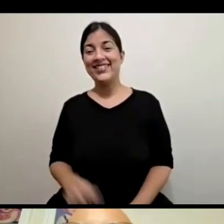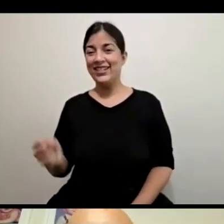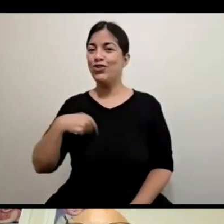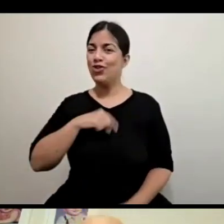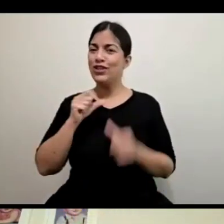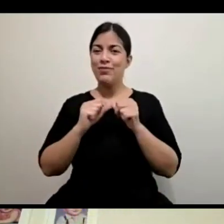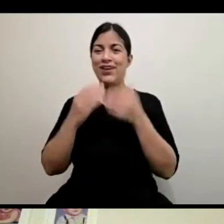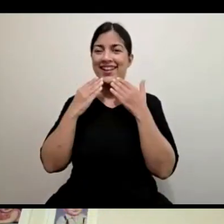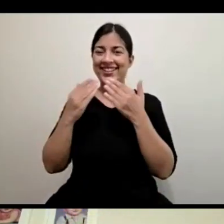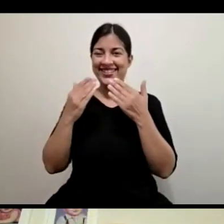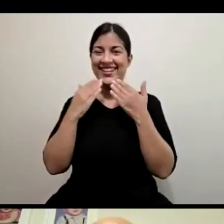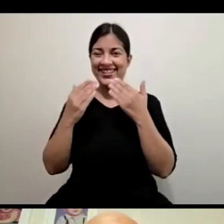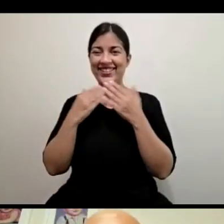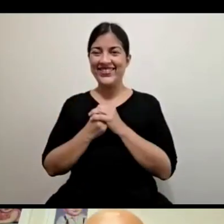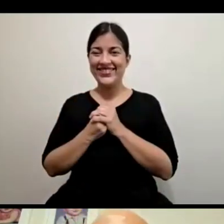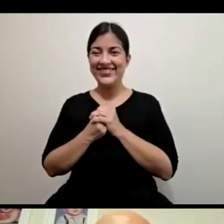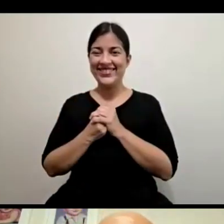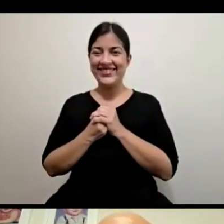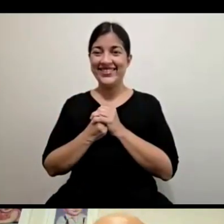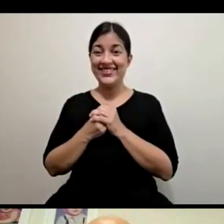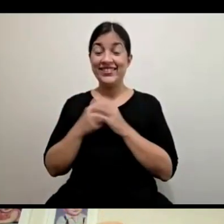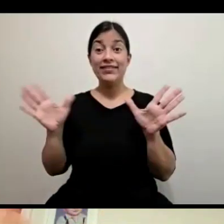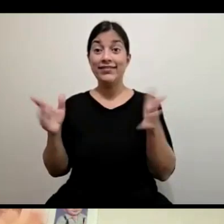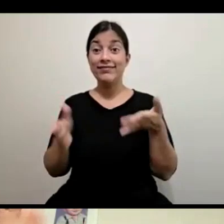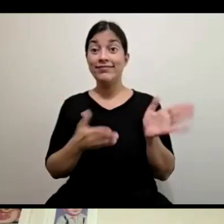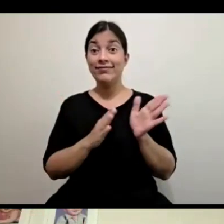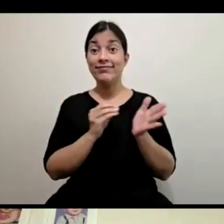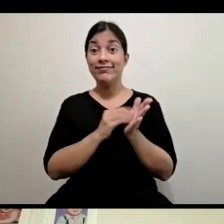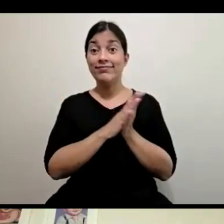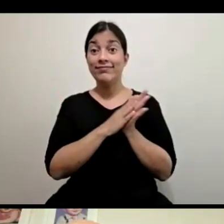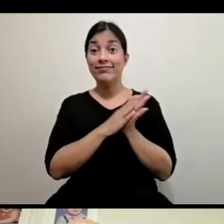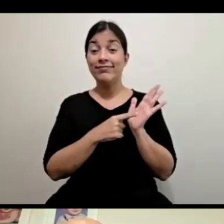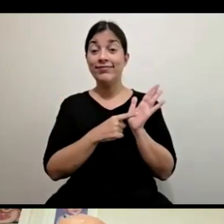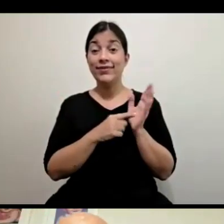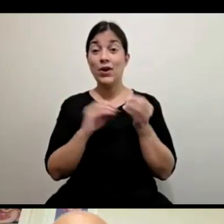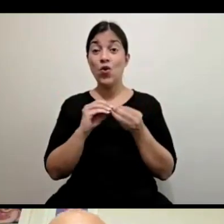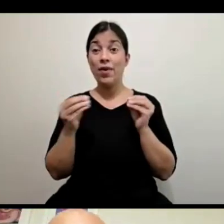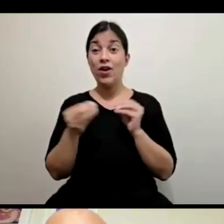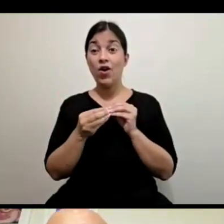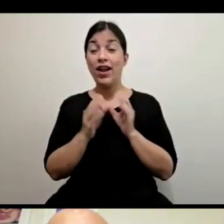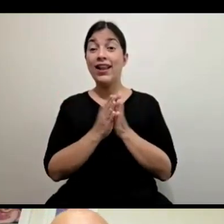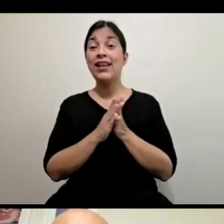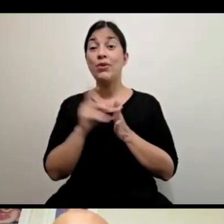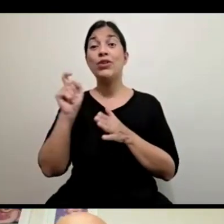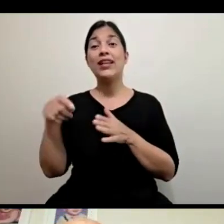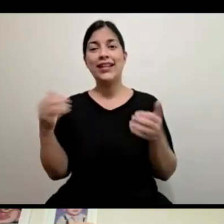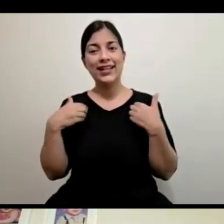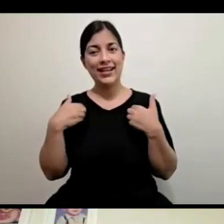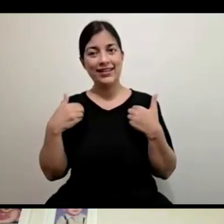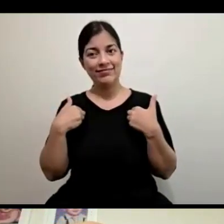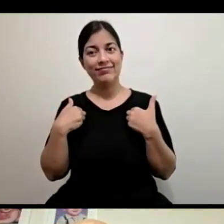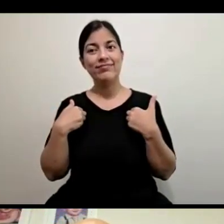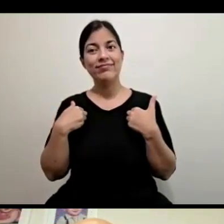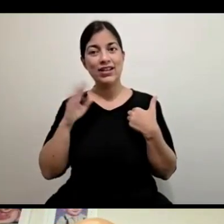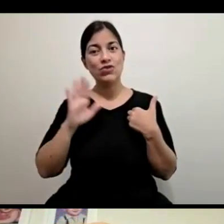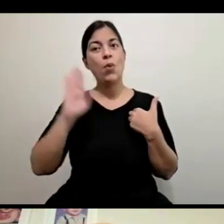agradeciendo. Y mira, apunten ese número, porque este libro lo tiene que tener en su